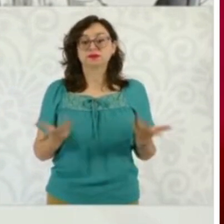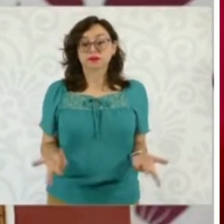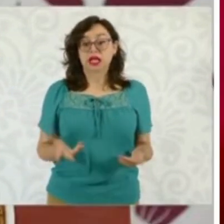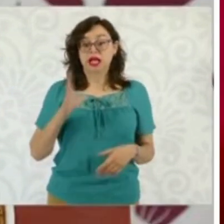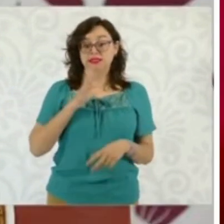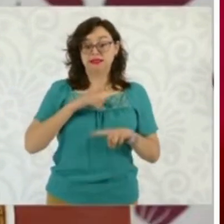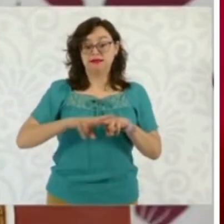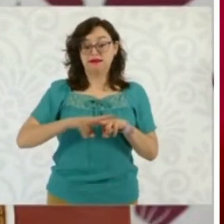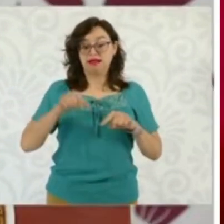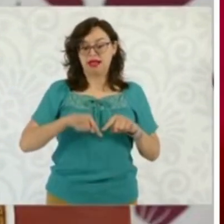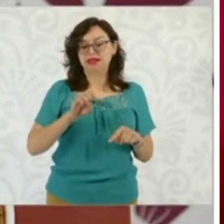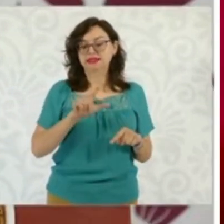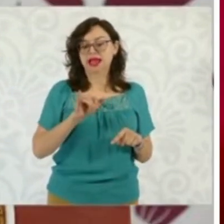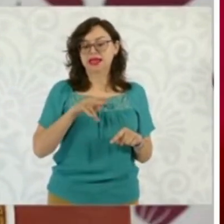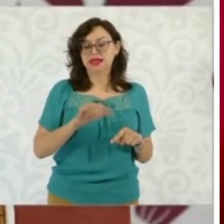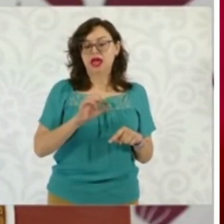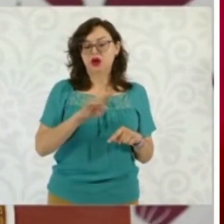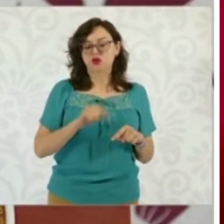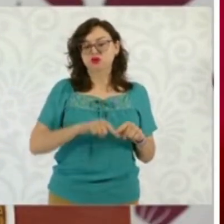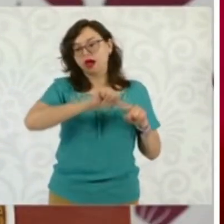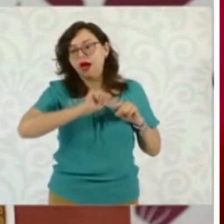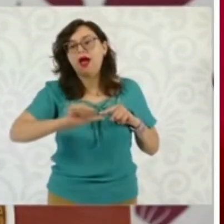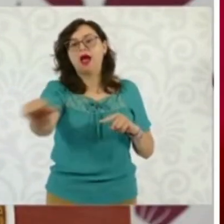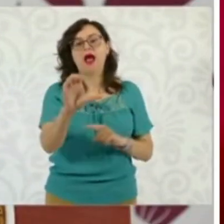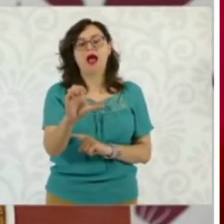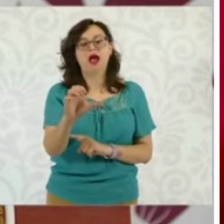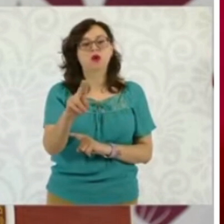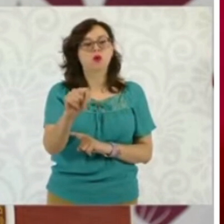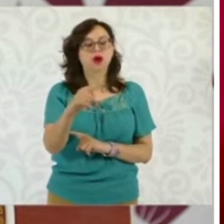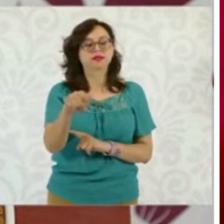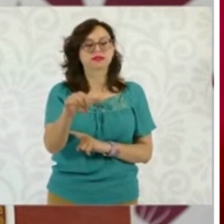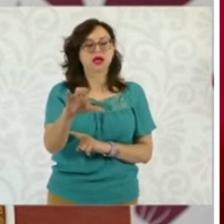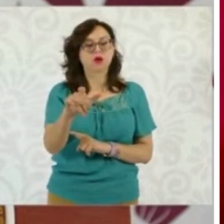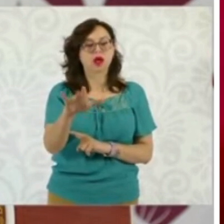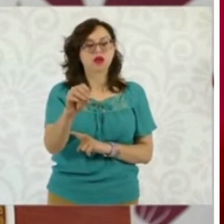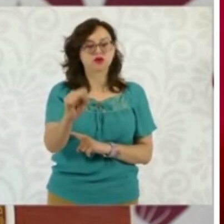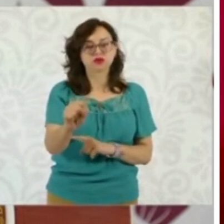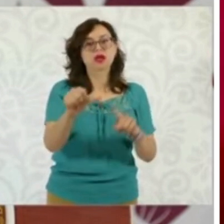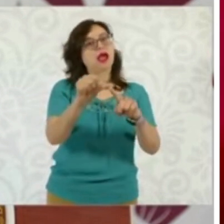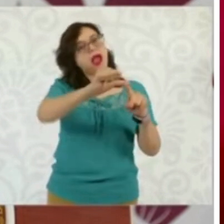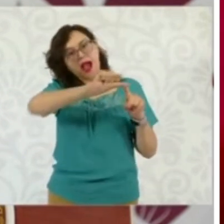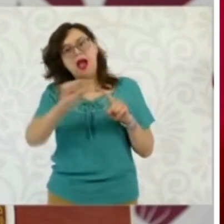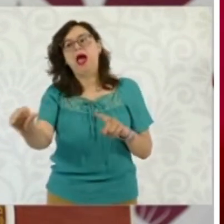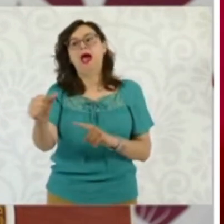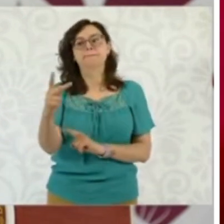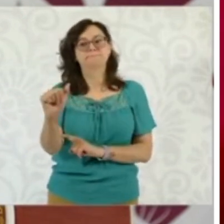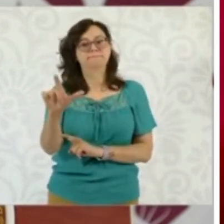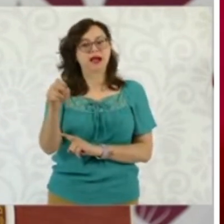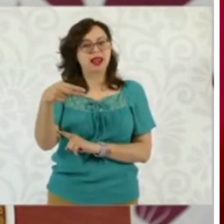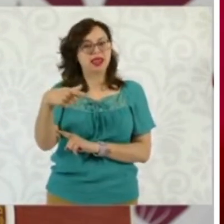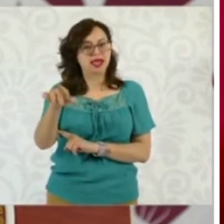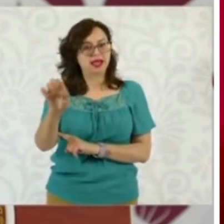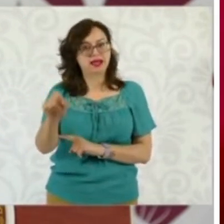a Coatzacoalcos, después de Coatzacoalcos a Palenque. Ahí se junta con el Tren